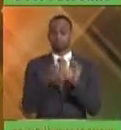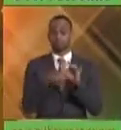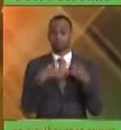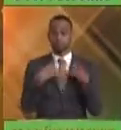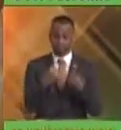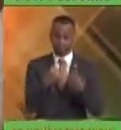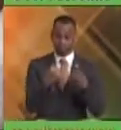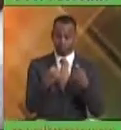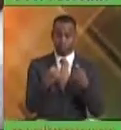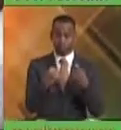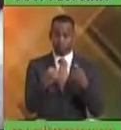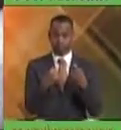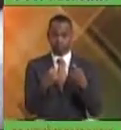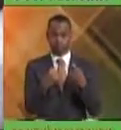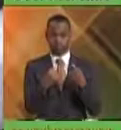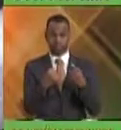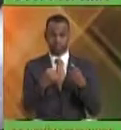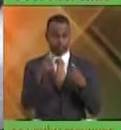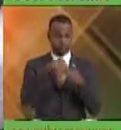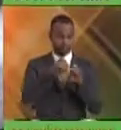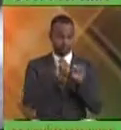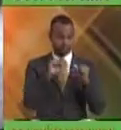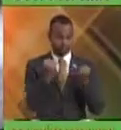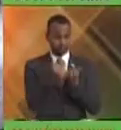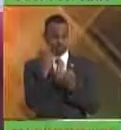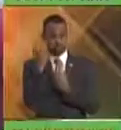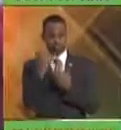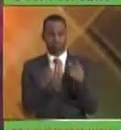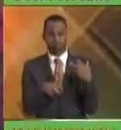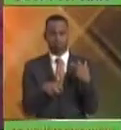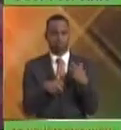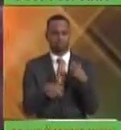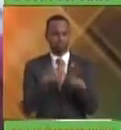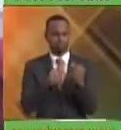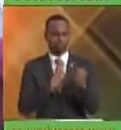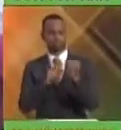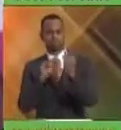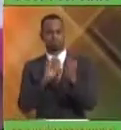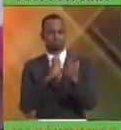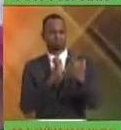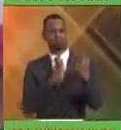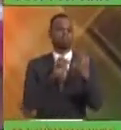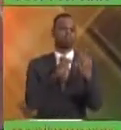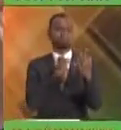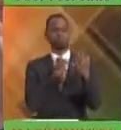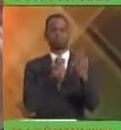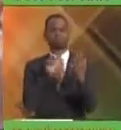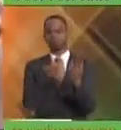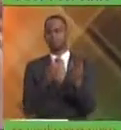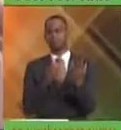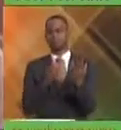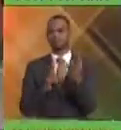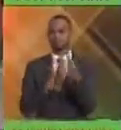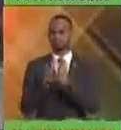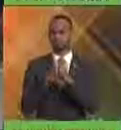no puede participar en la sociedad debido a que existen barreras en el entorno como es una condición de salud cualquiera